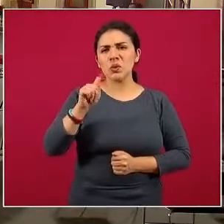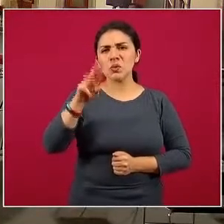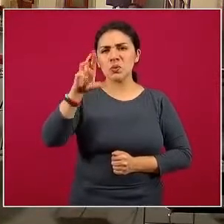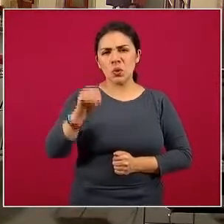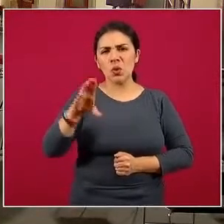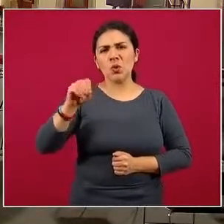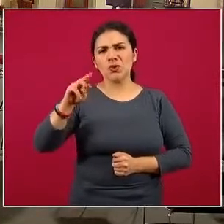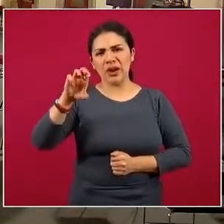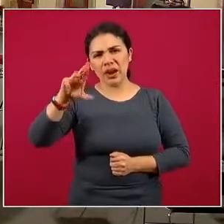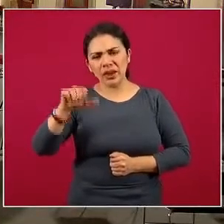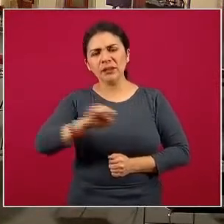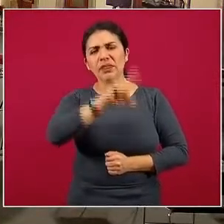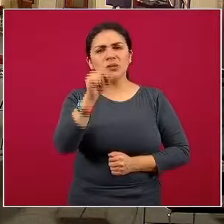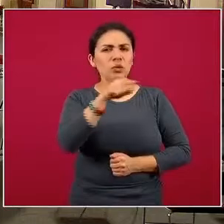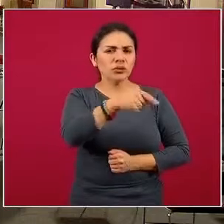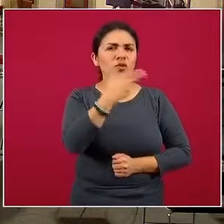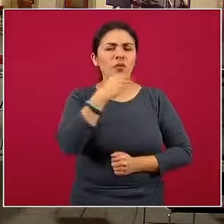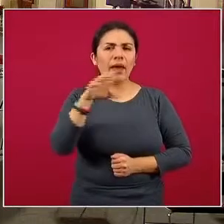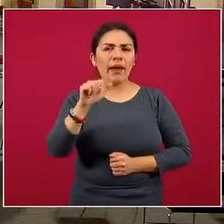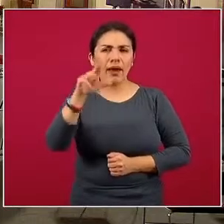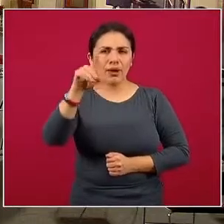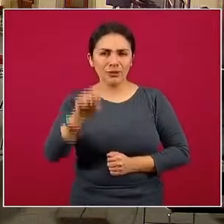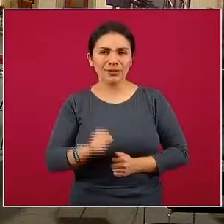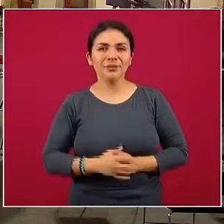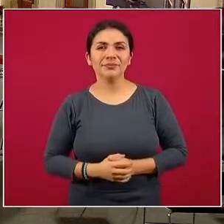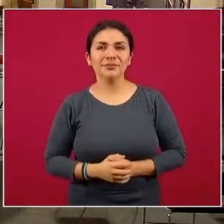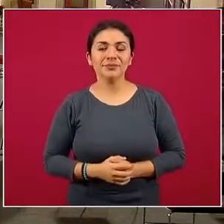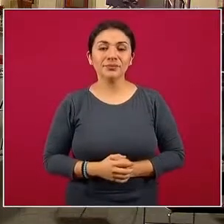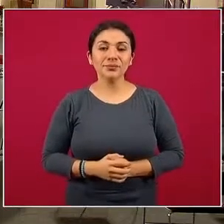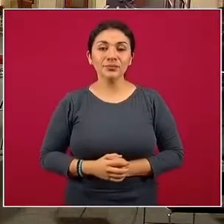de Página. Seguimos con usted, con Carlos Arbaroa.